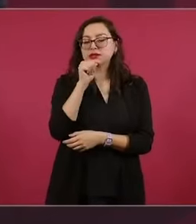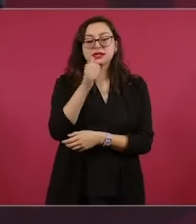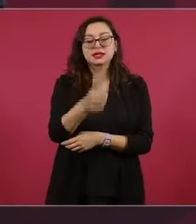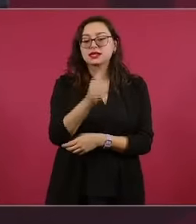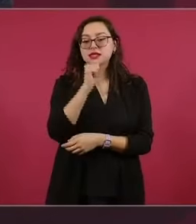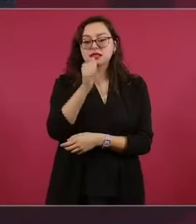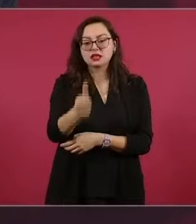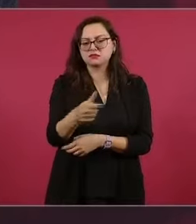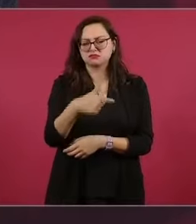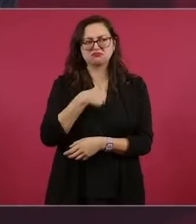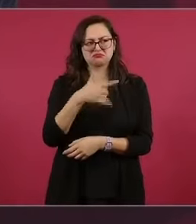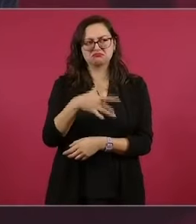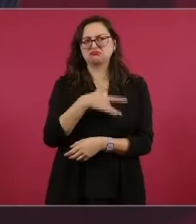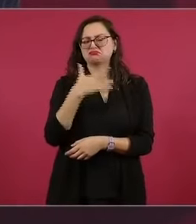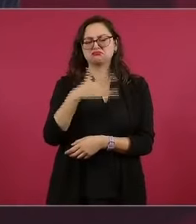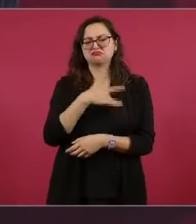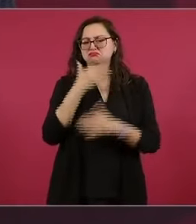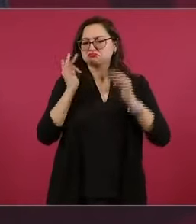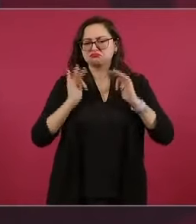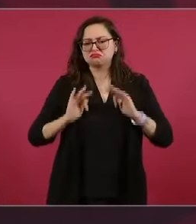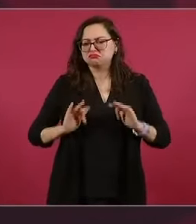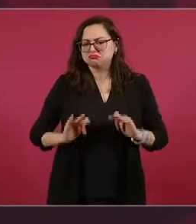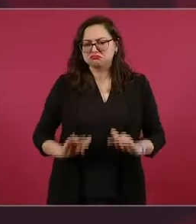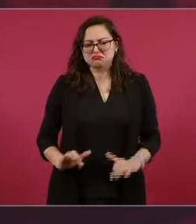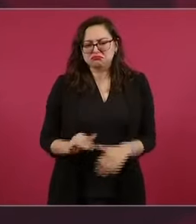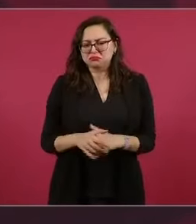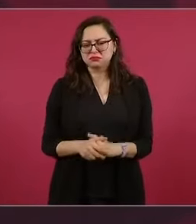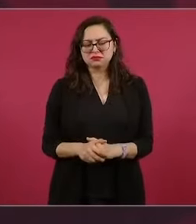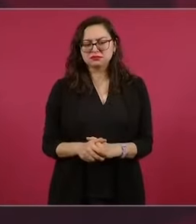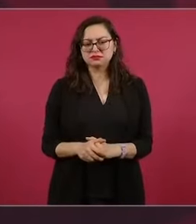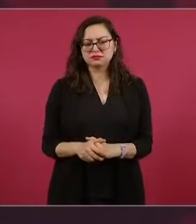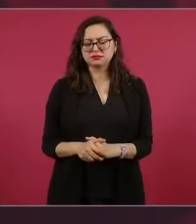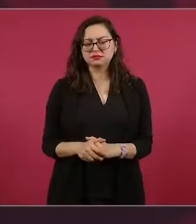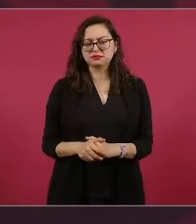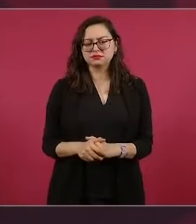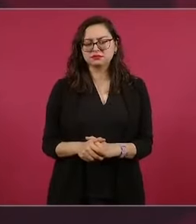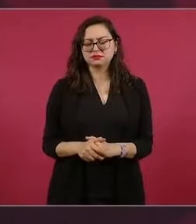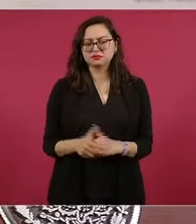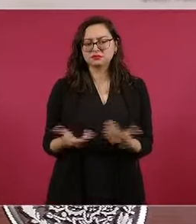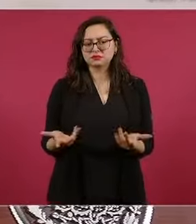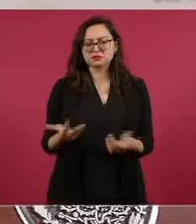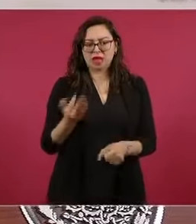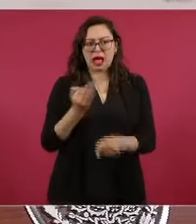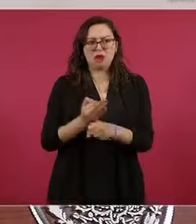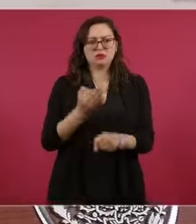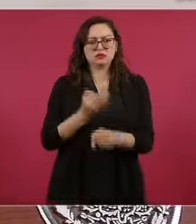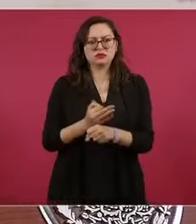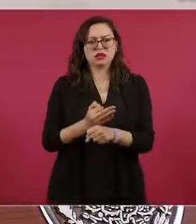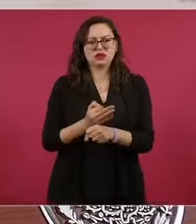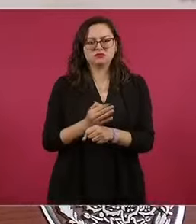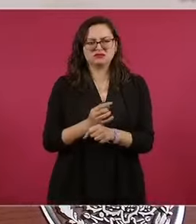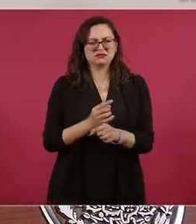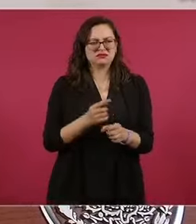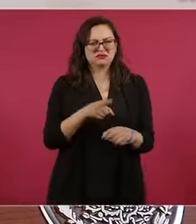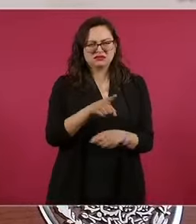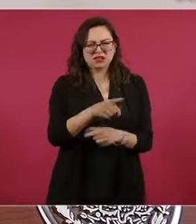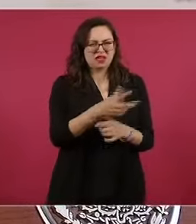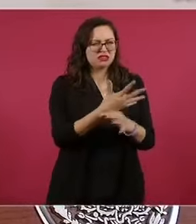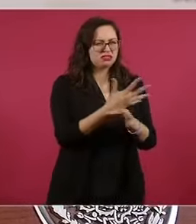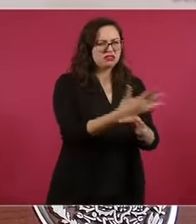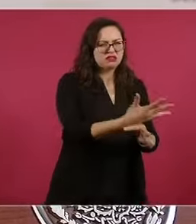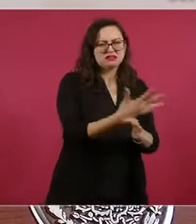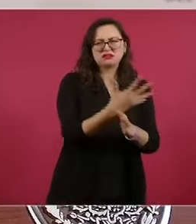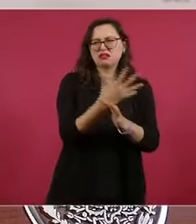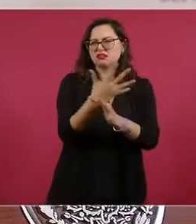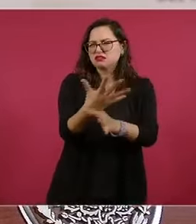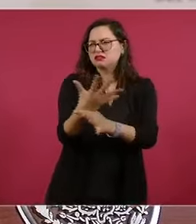Así lo siento. Creo que es normal que se den estos